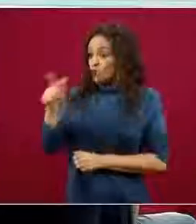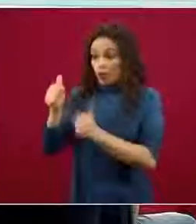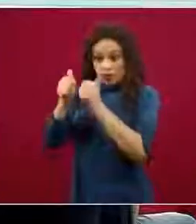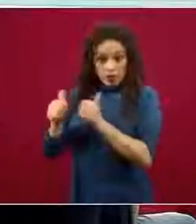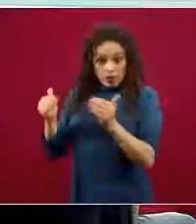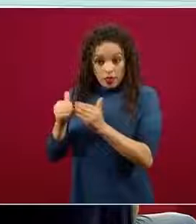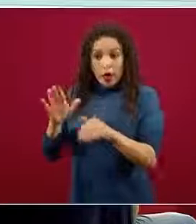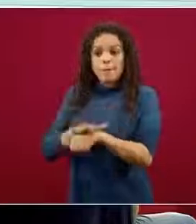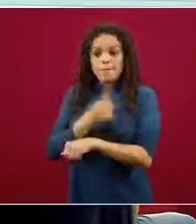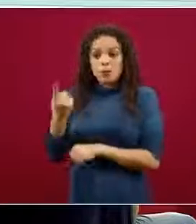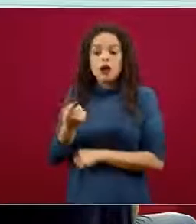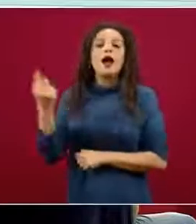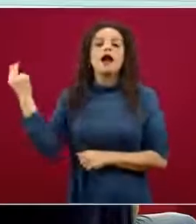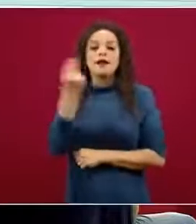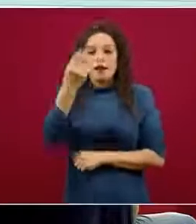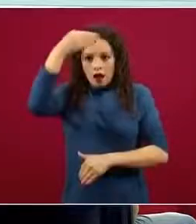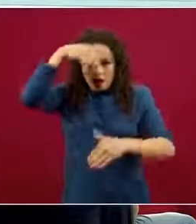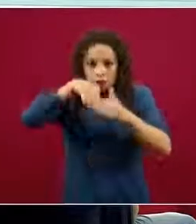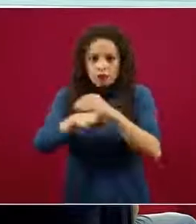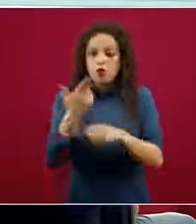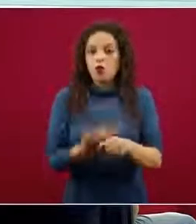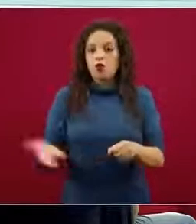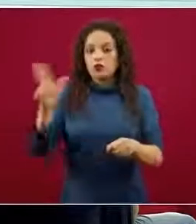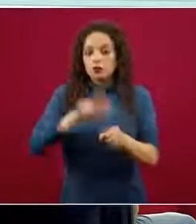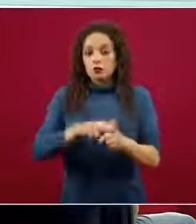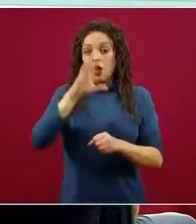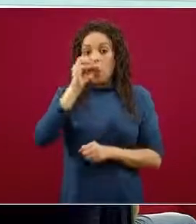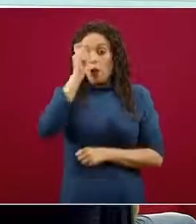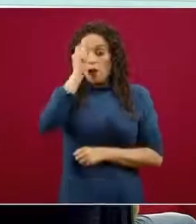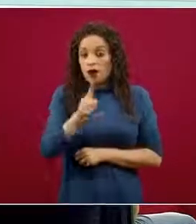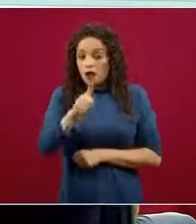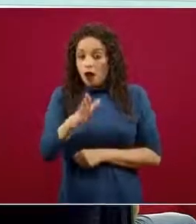o porque presentas síntomas respiratorios